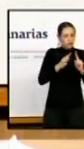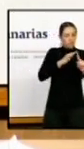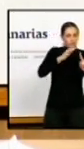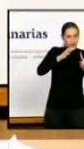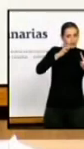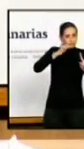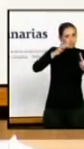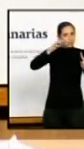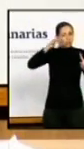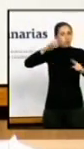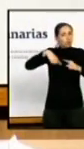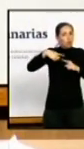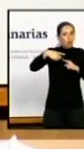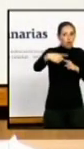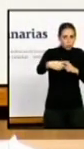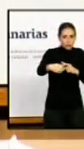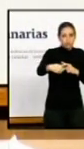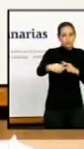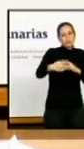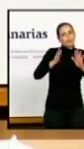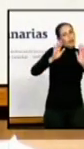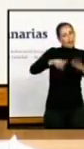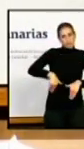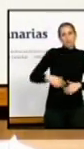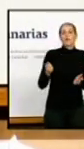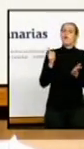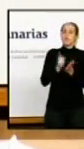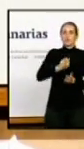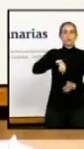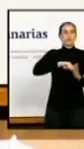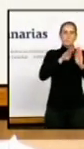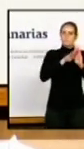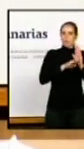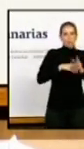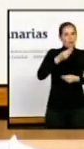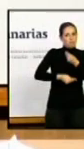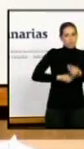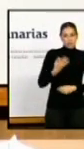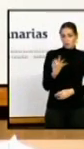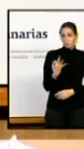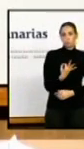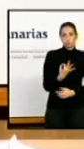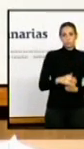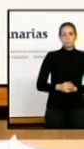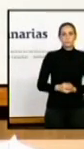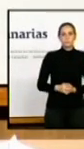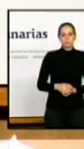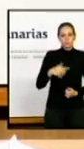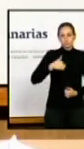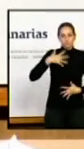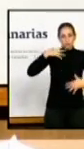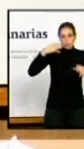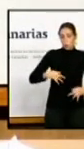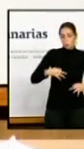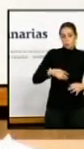muy justificadas de la isla de Tenerife, causas sanitarias, laborales, retorno a la residencia habitual,